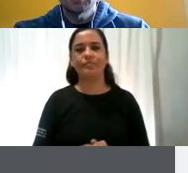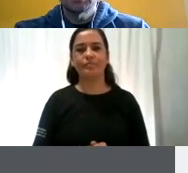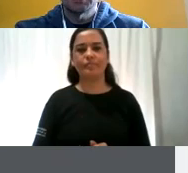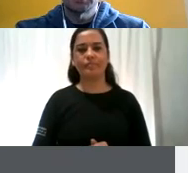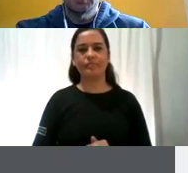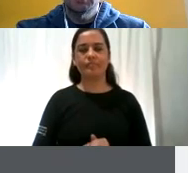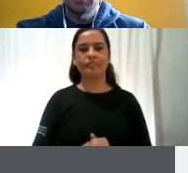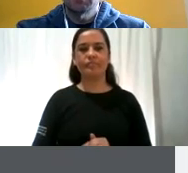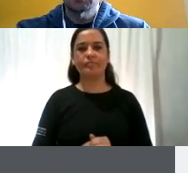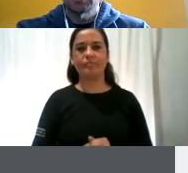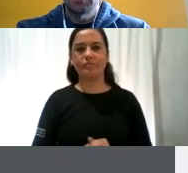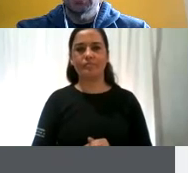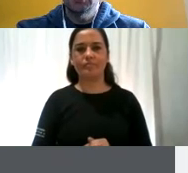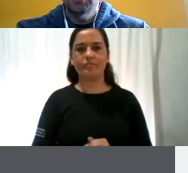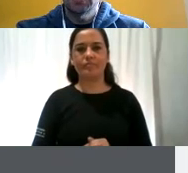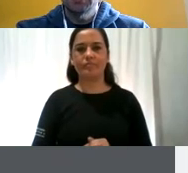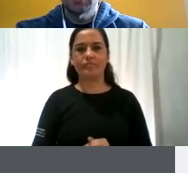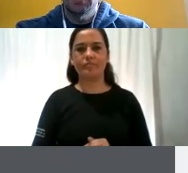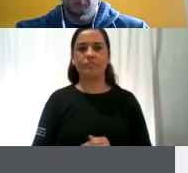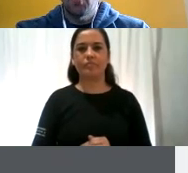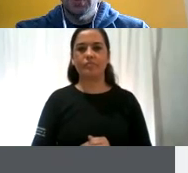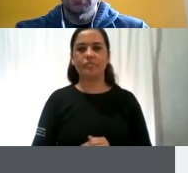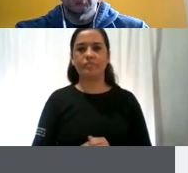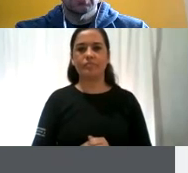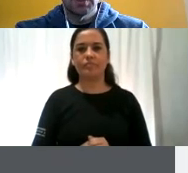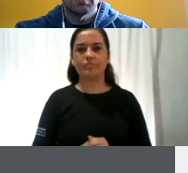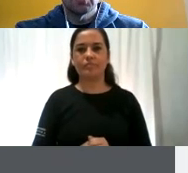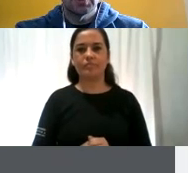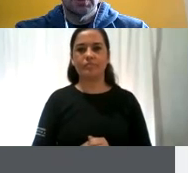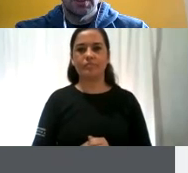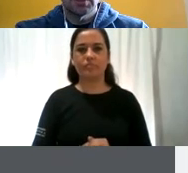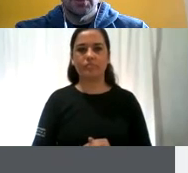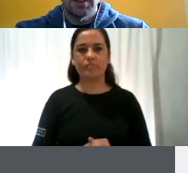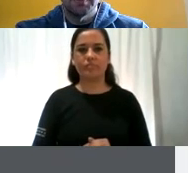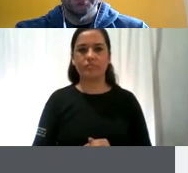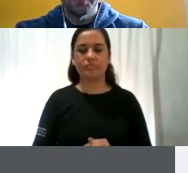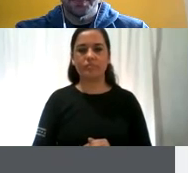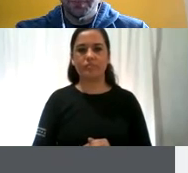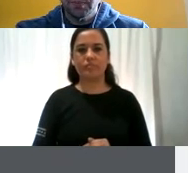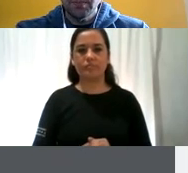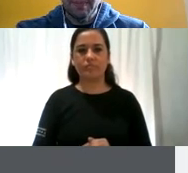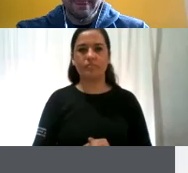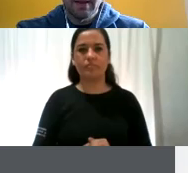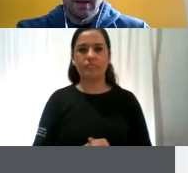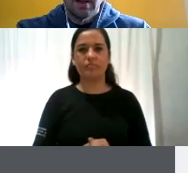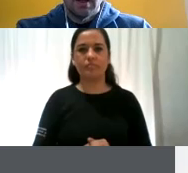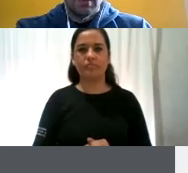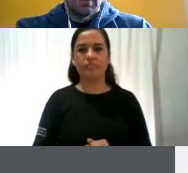se quiere hacer 3 tramos en dirección X y 4 tramos en dirección Y.